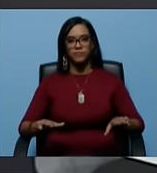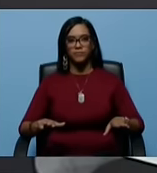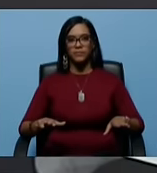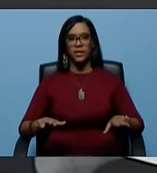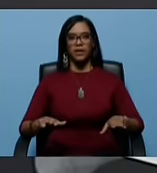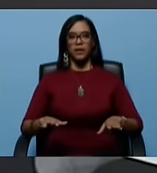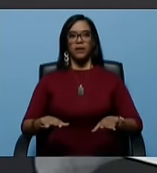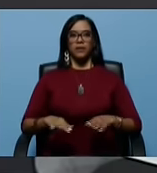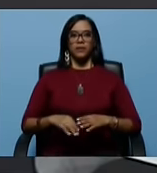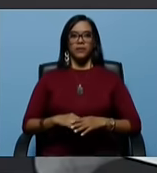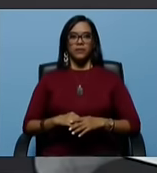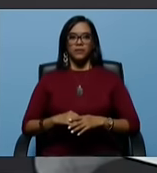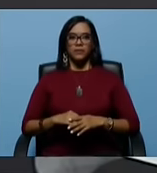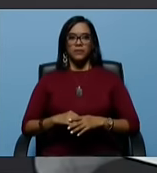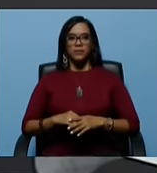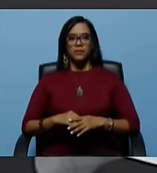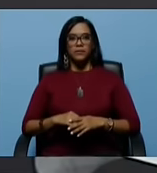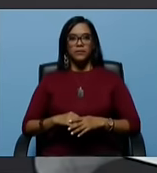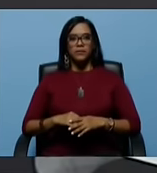Fracasaron.